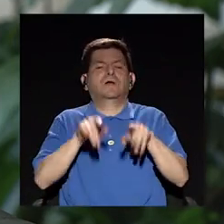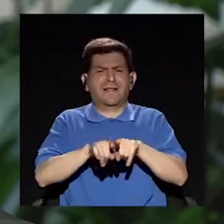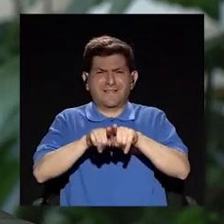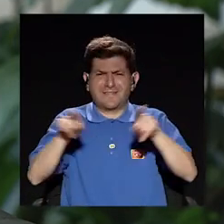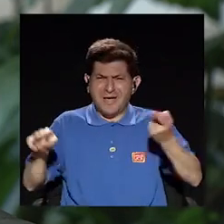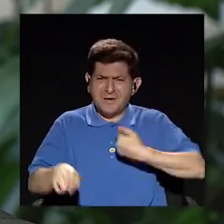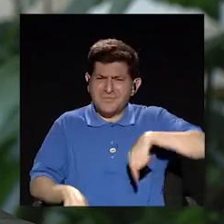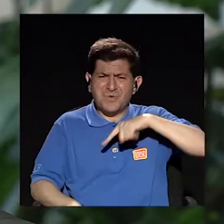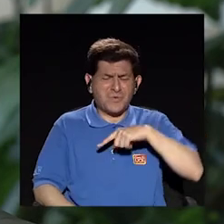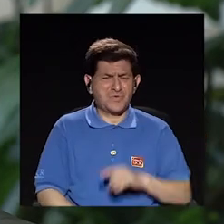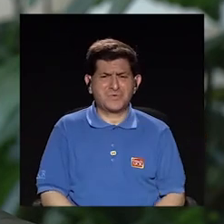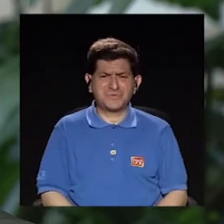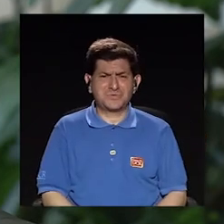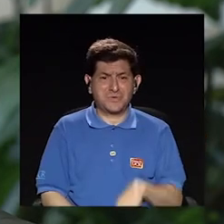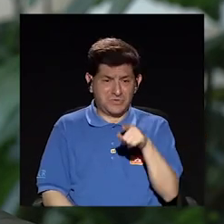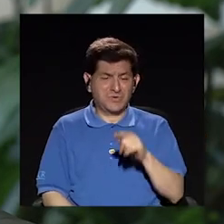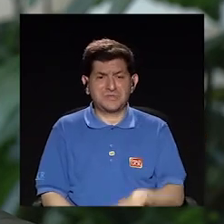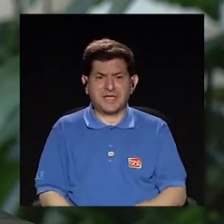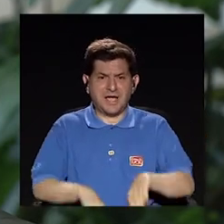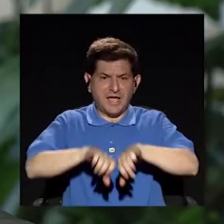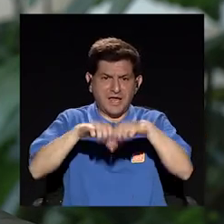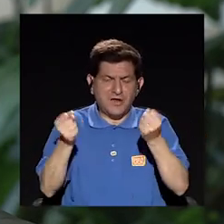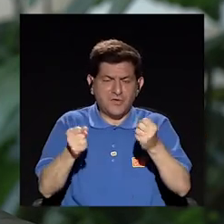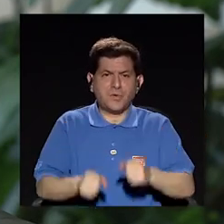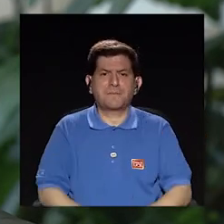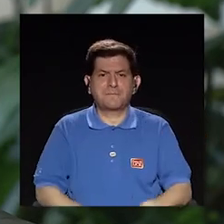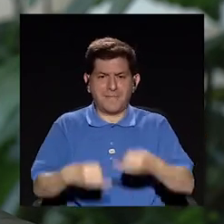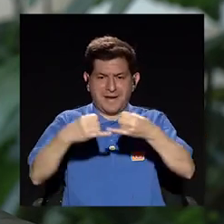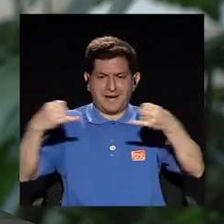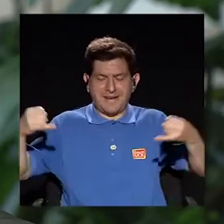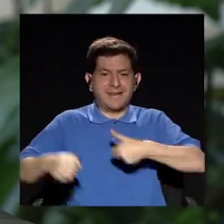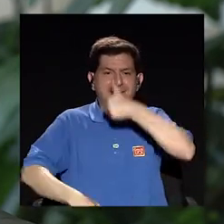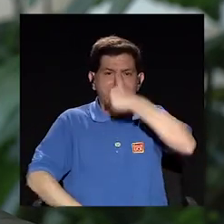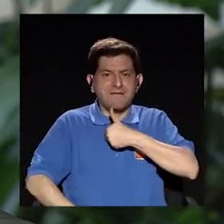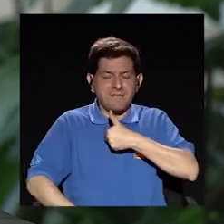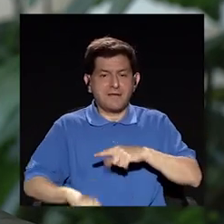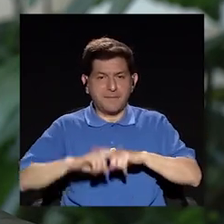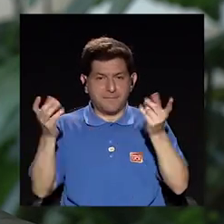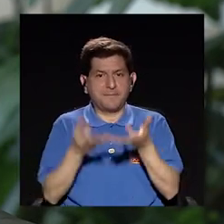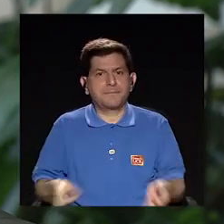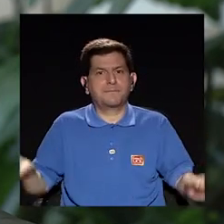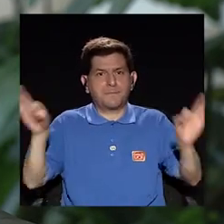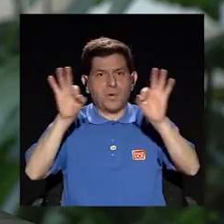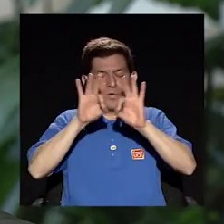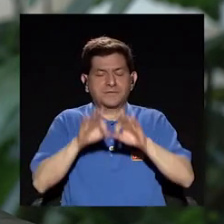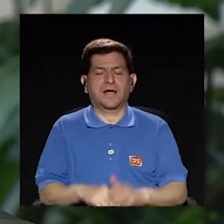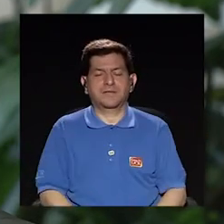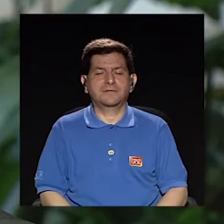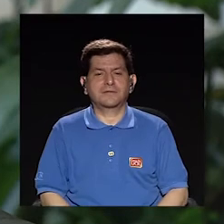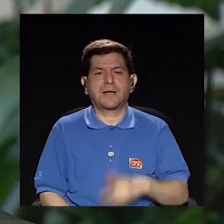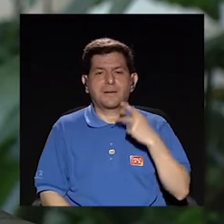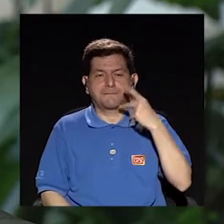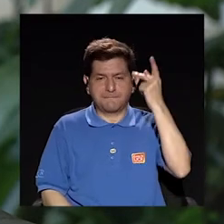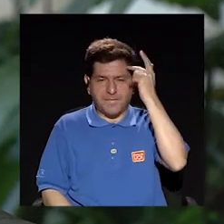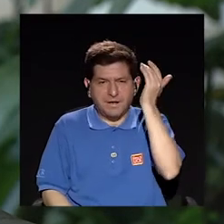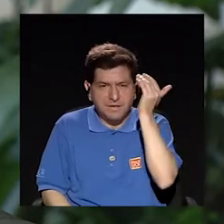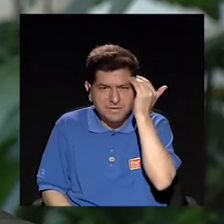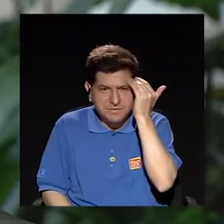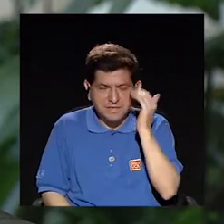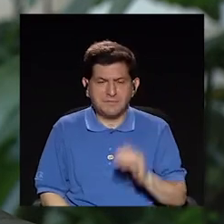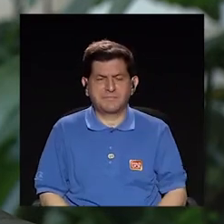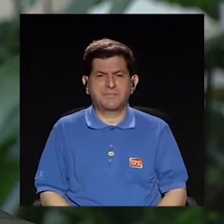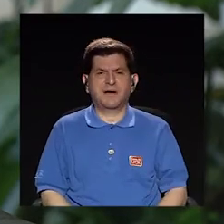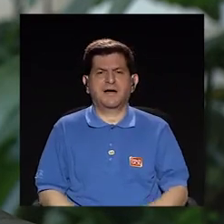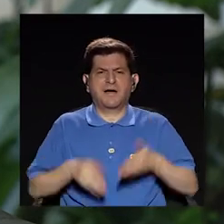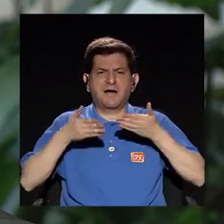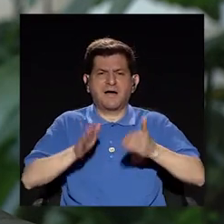Entonces tampoco tenemos que pasar esa línea muy delgada de privacidad, pero sí es importante que los padres conozcan qué es lo que